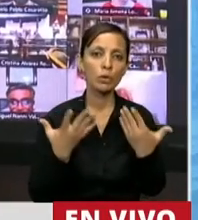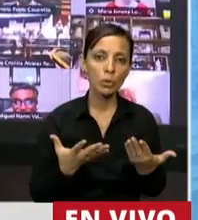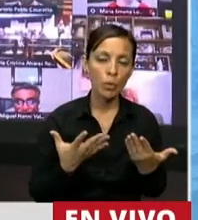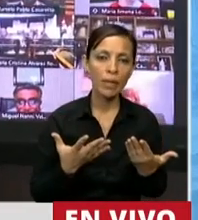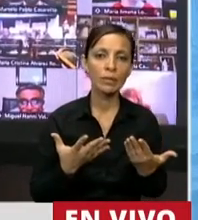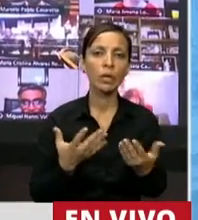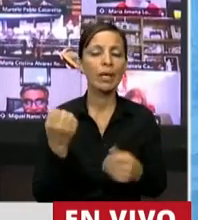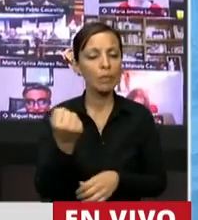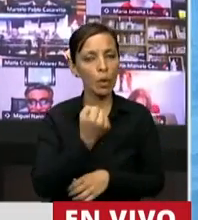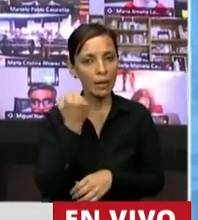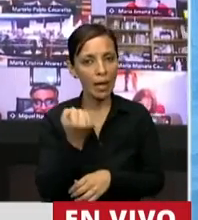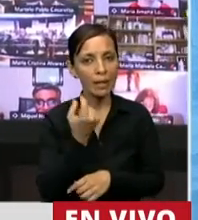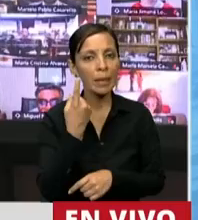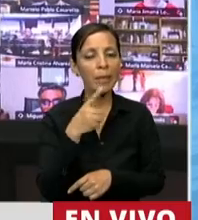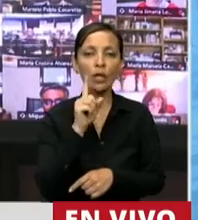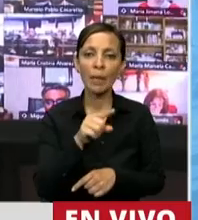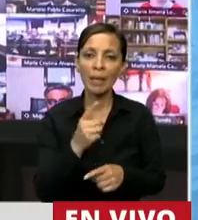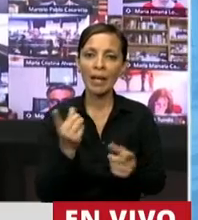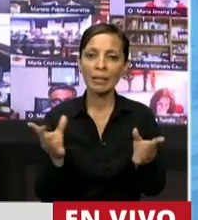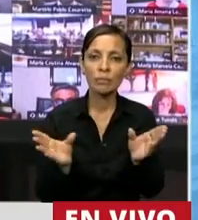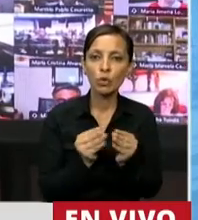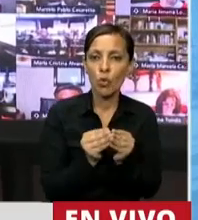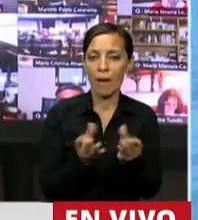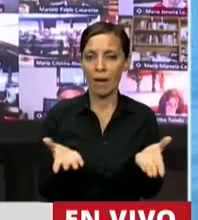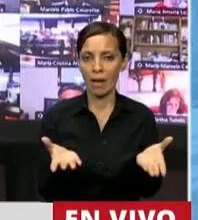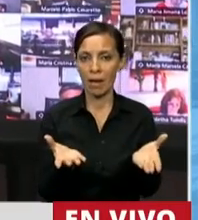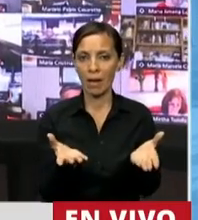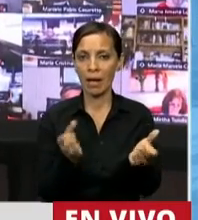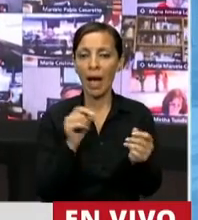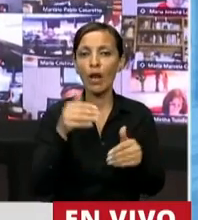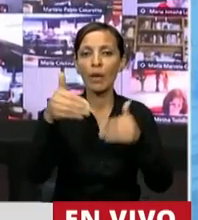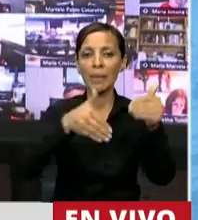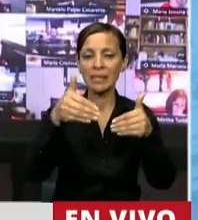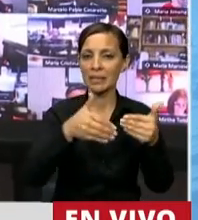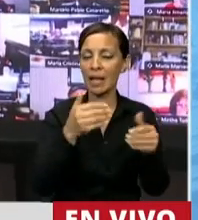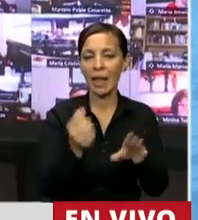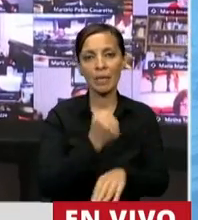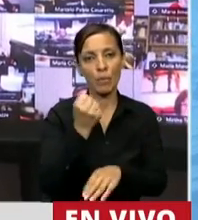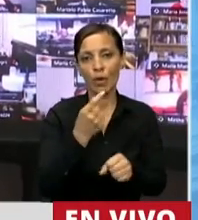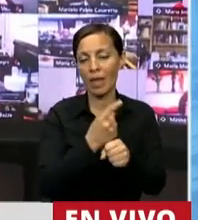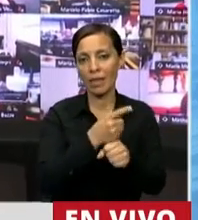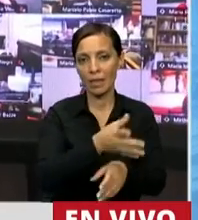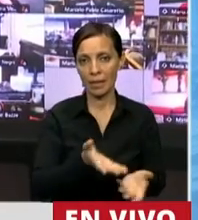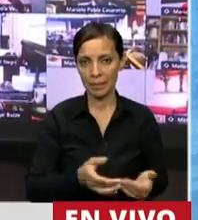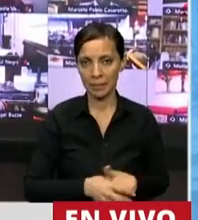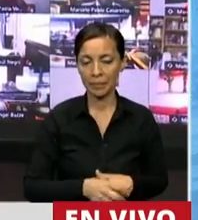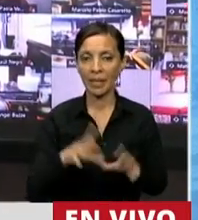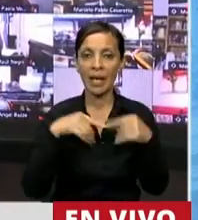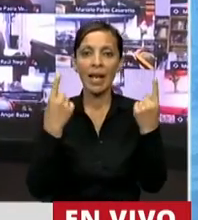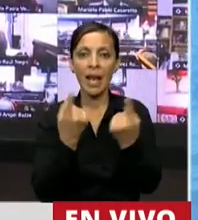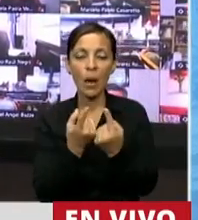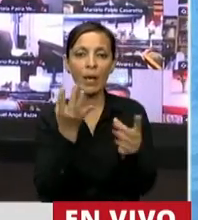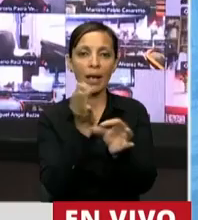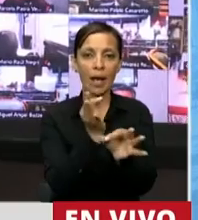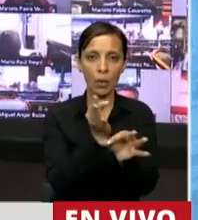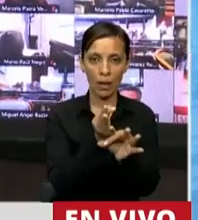son importantes, pero también complementarios a lo que es la presencialidad en el aula y en la